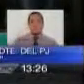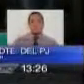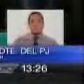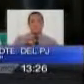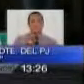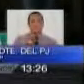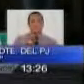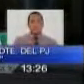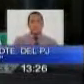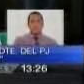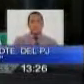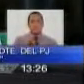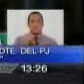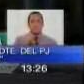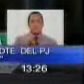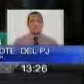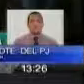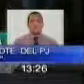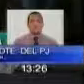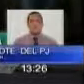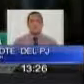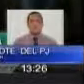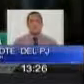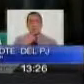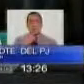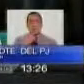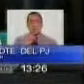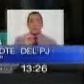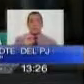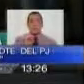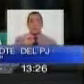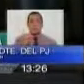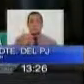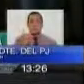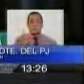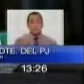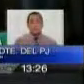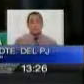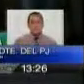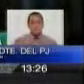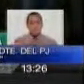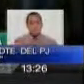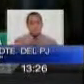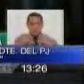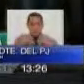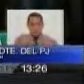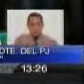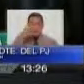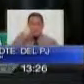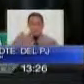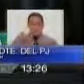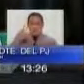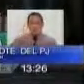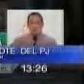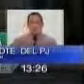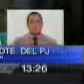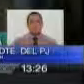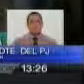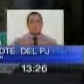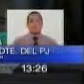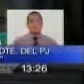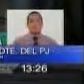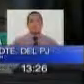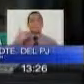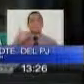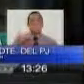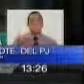médico forense británico Derrick Pounder con el mismo objetivo. Y finalmente,